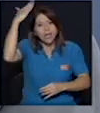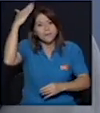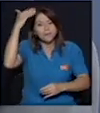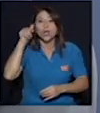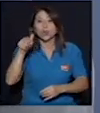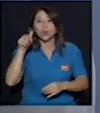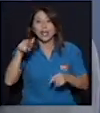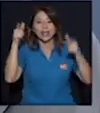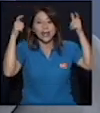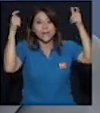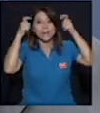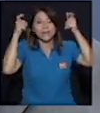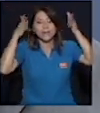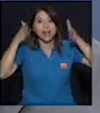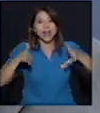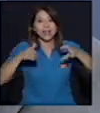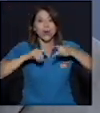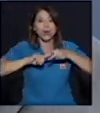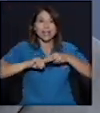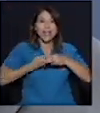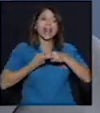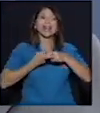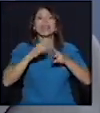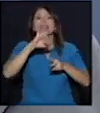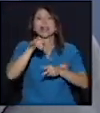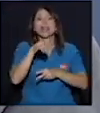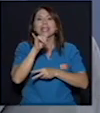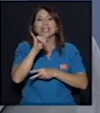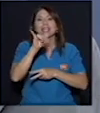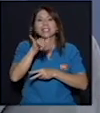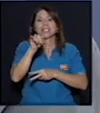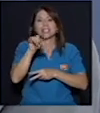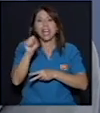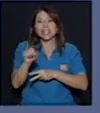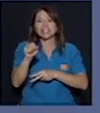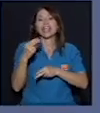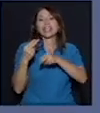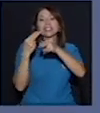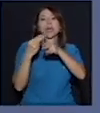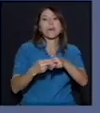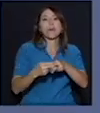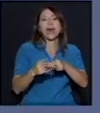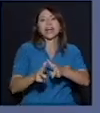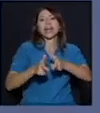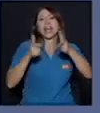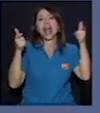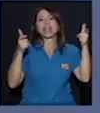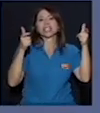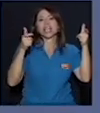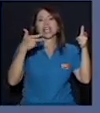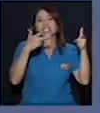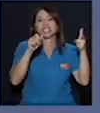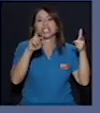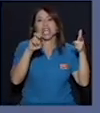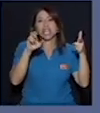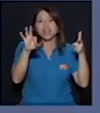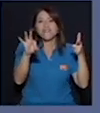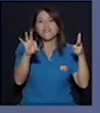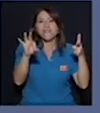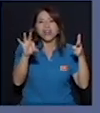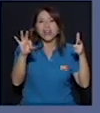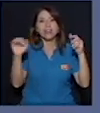el rey original del Hiyaz, que era lo que se llama el gran sherif de la Meca, descendiente directo del